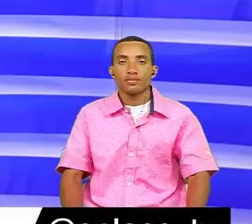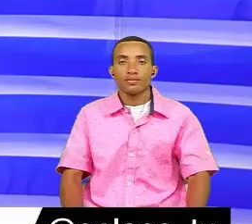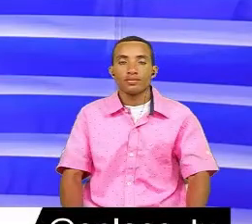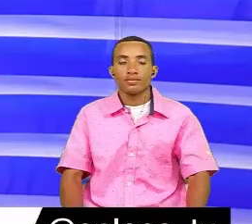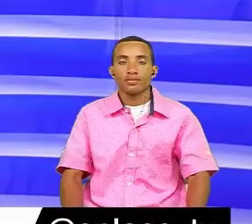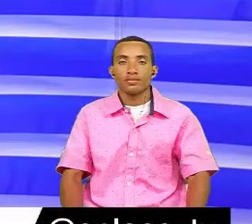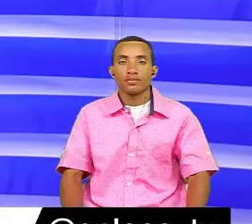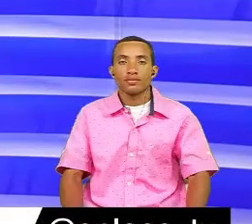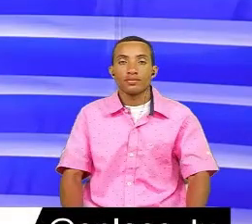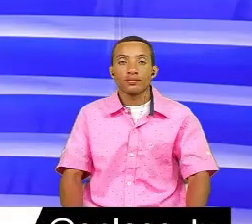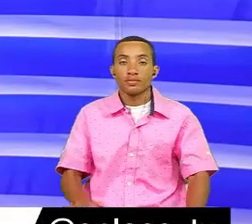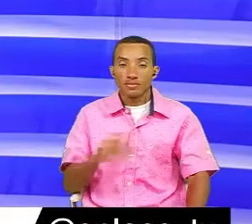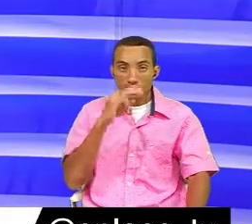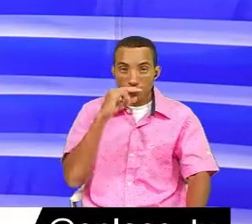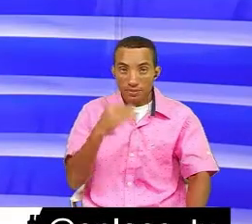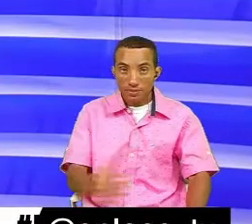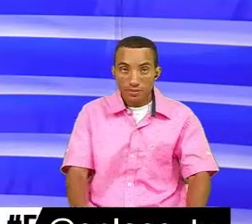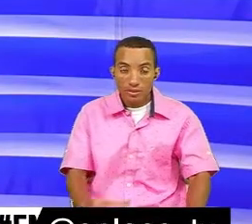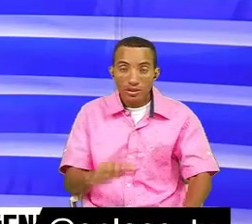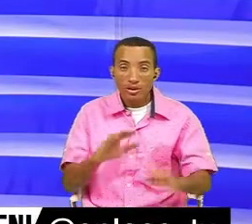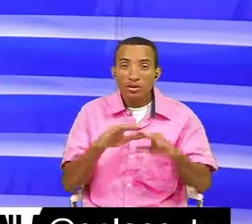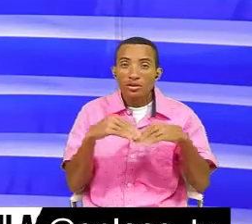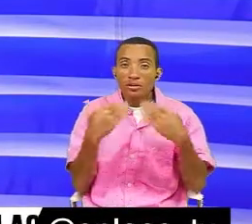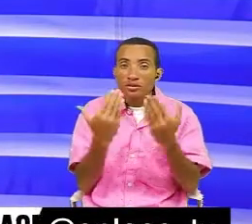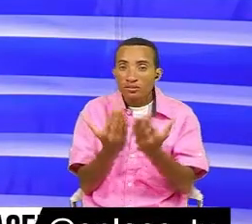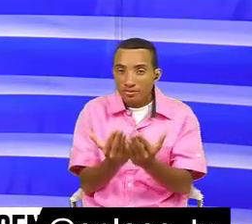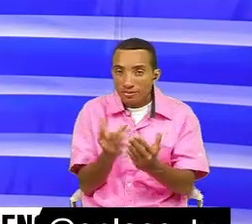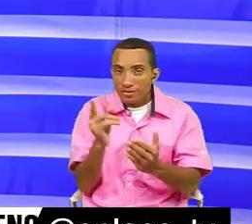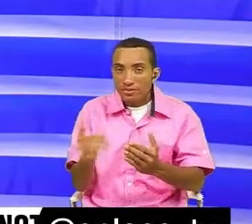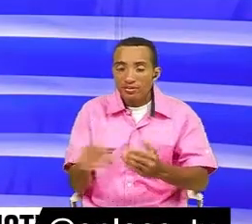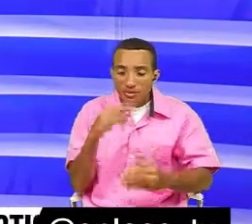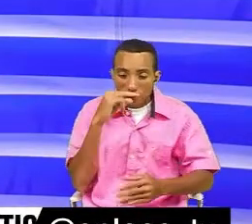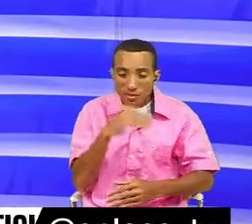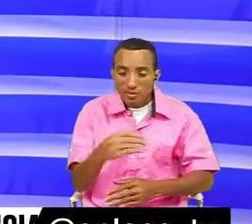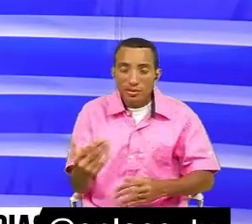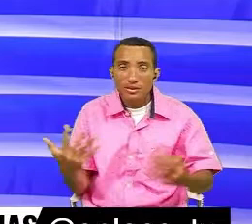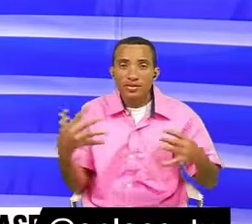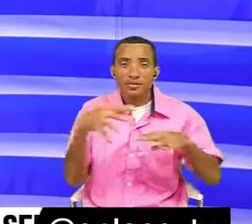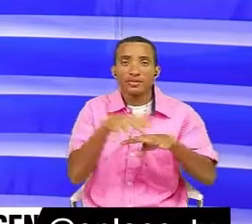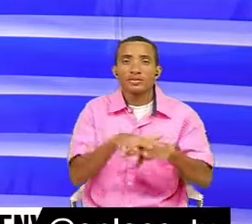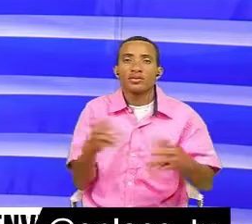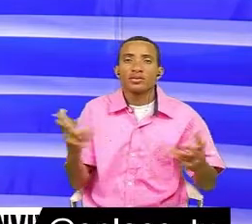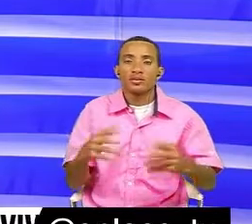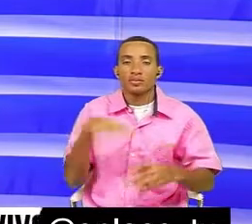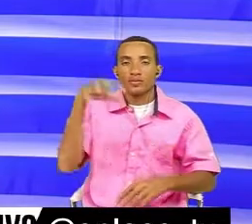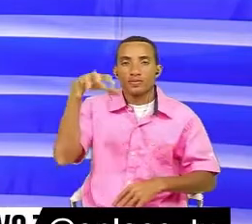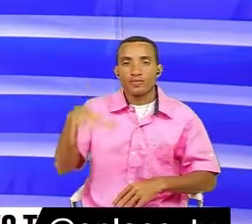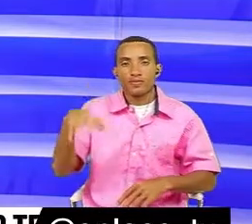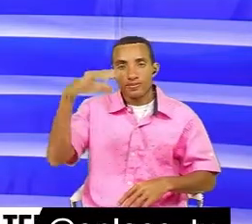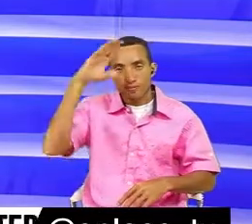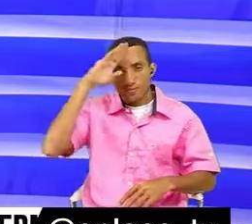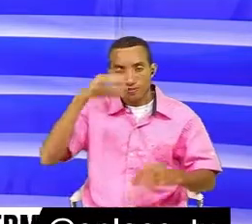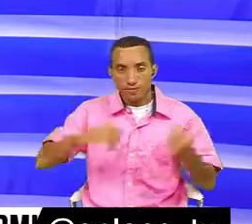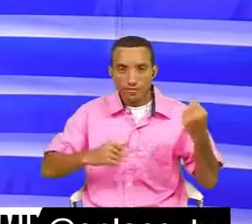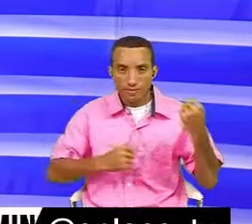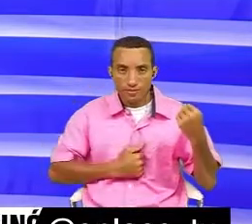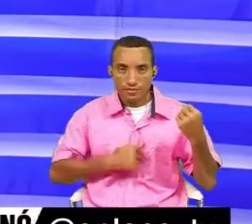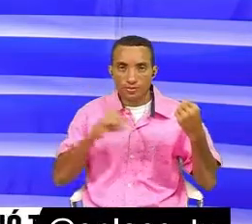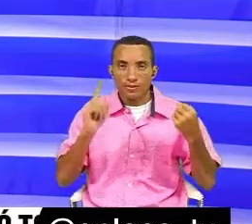Les cuento que los niños del Liceo Jesús de Nazaret disfrutaron de una mañana de integración en el Batallón Nueva Granada. Los directivos